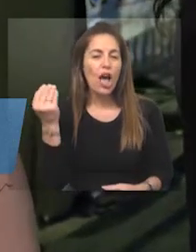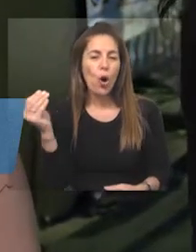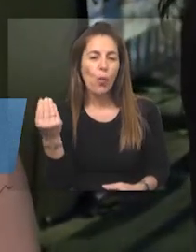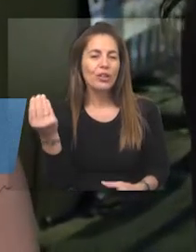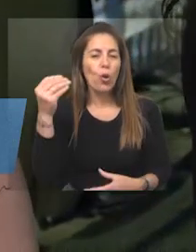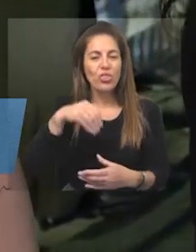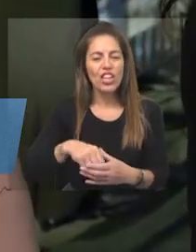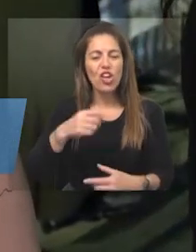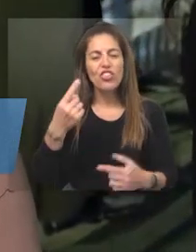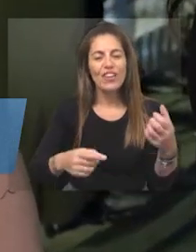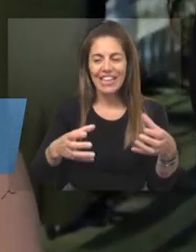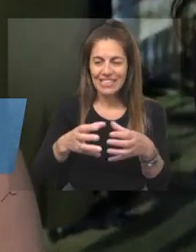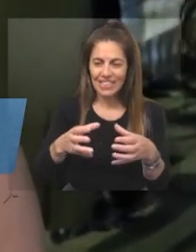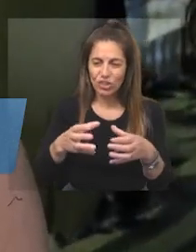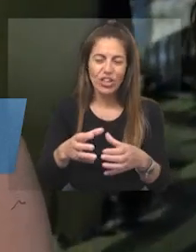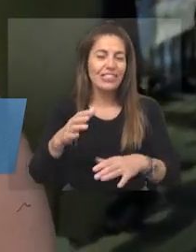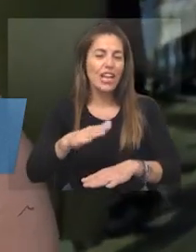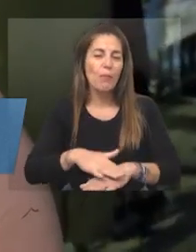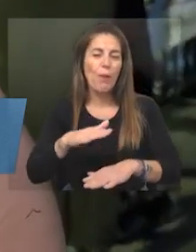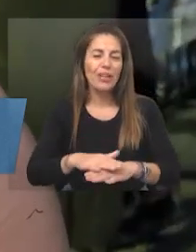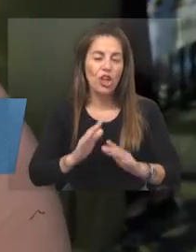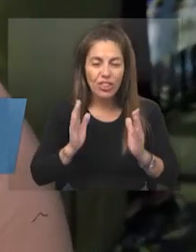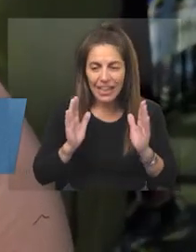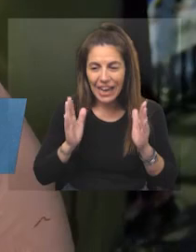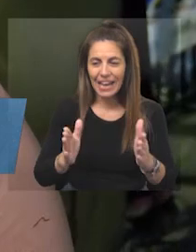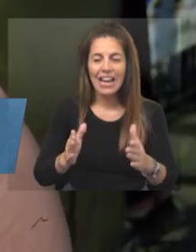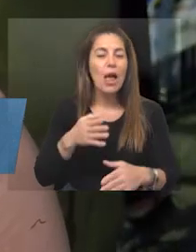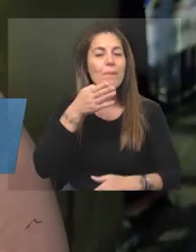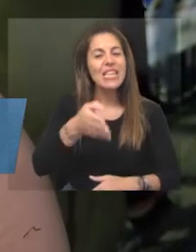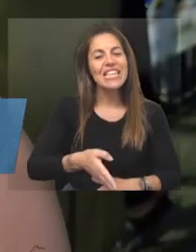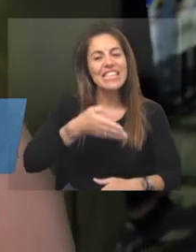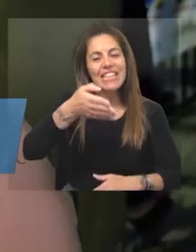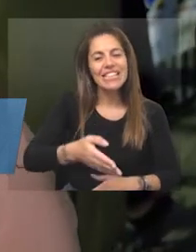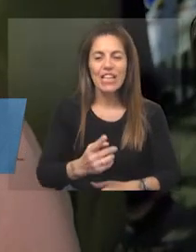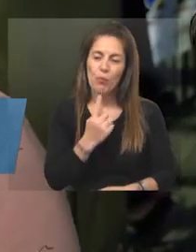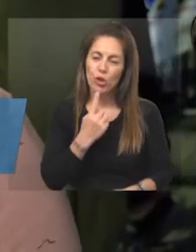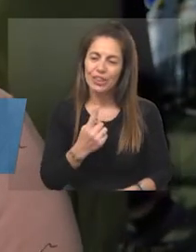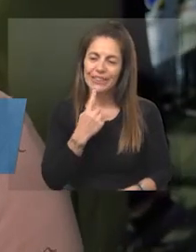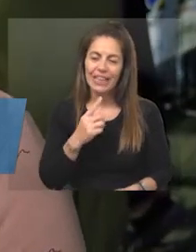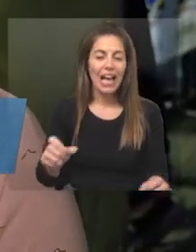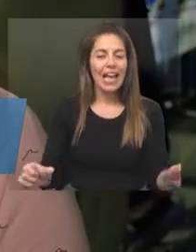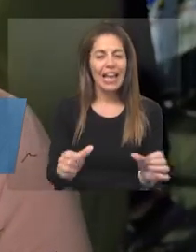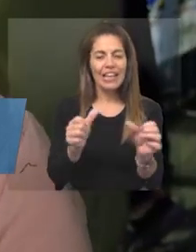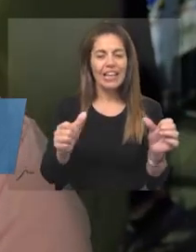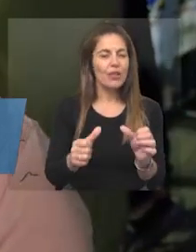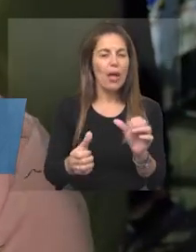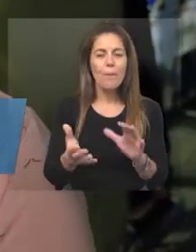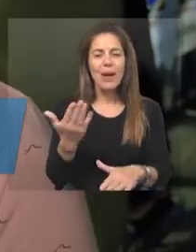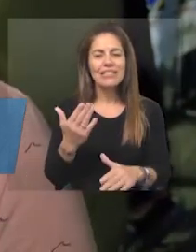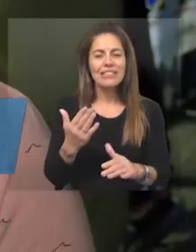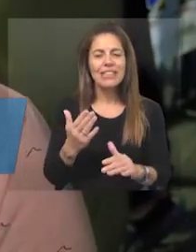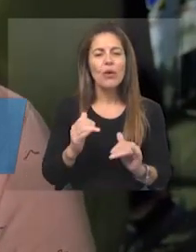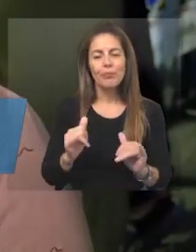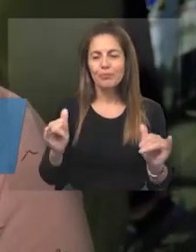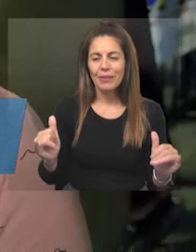dentro de los distintos sectores a la hora de bueno de encarar también la militancia política bueno esta actividad pretende ser mucho más que un acto de campaña